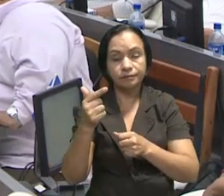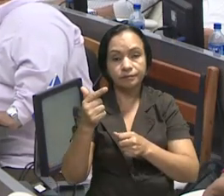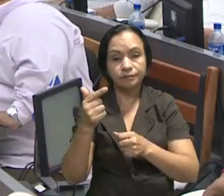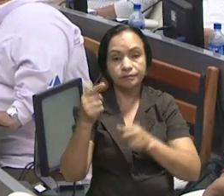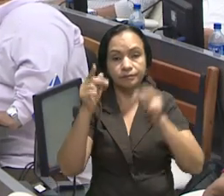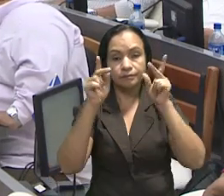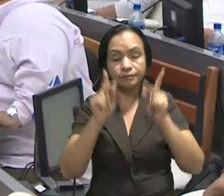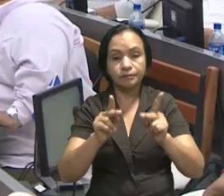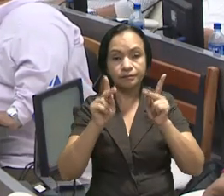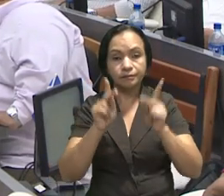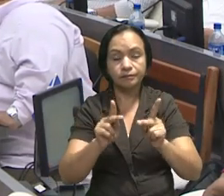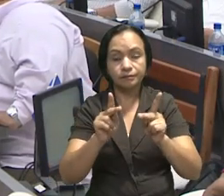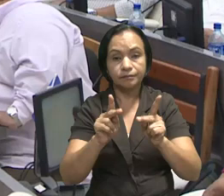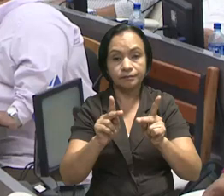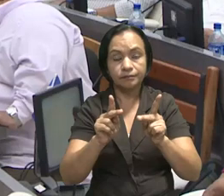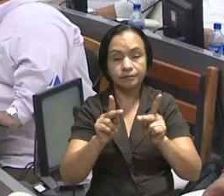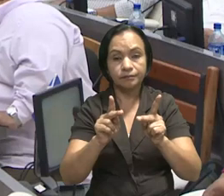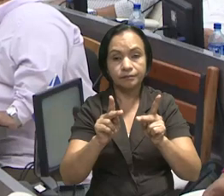una persona